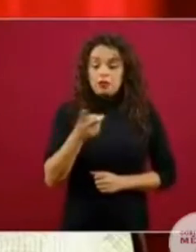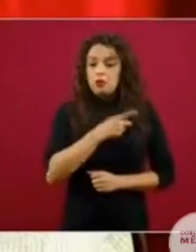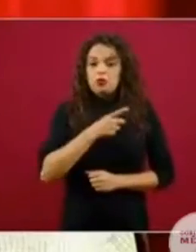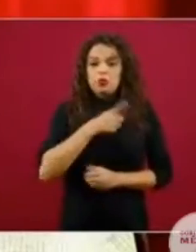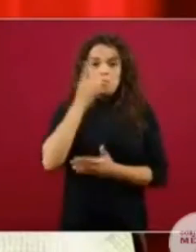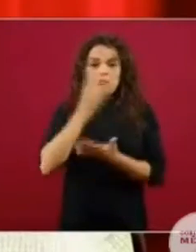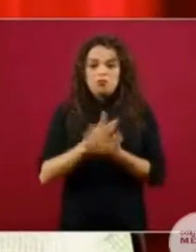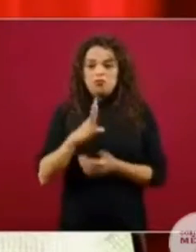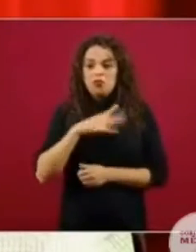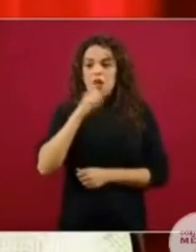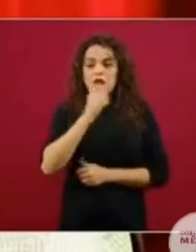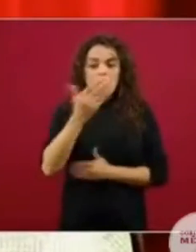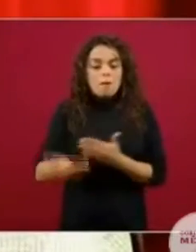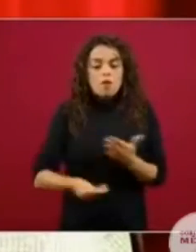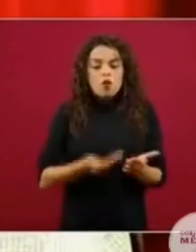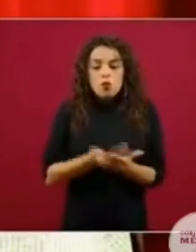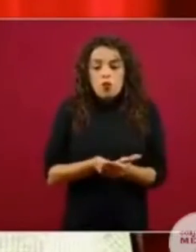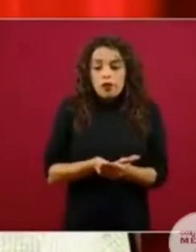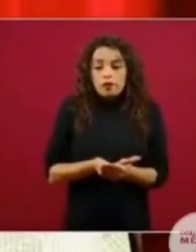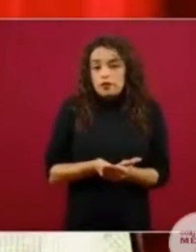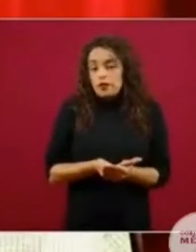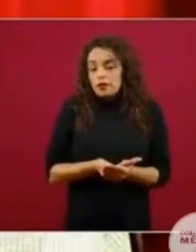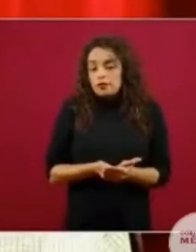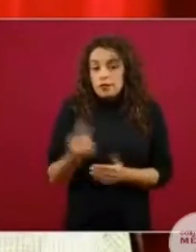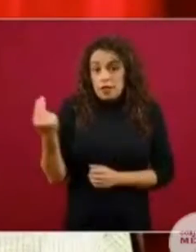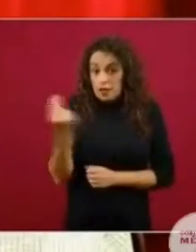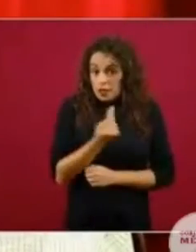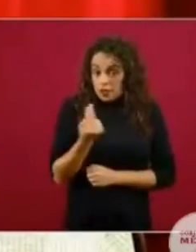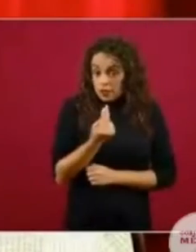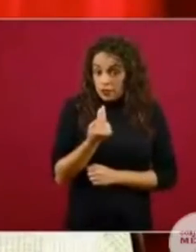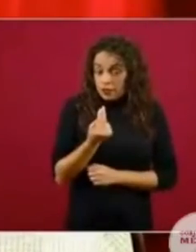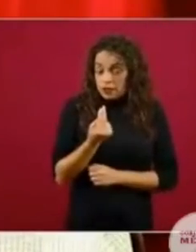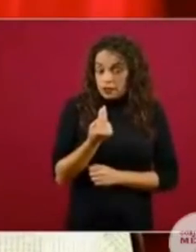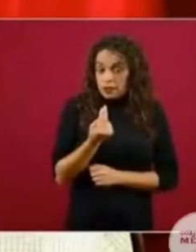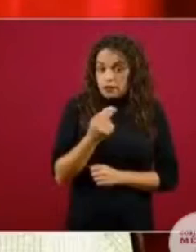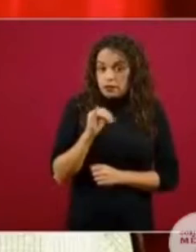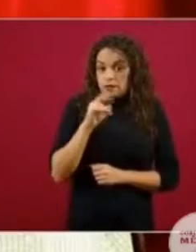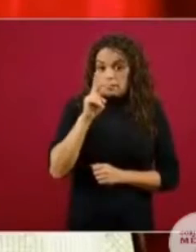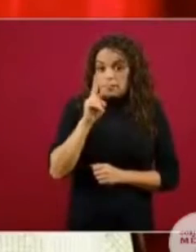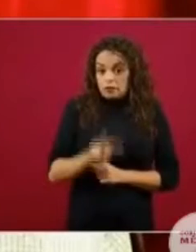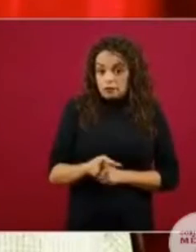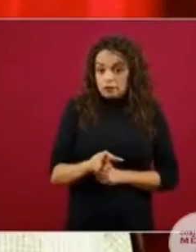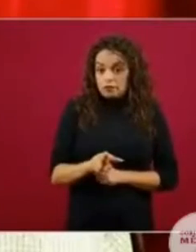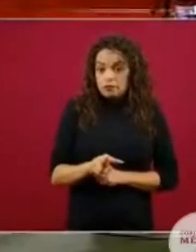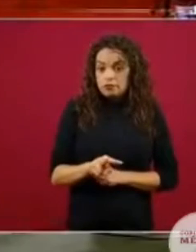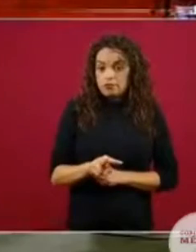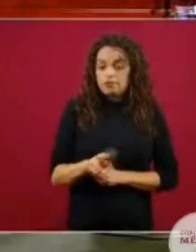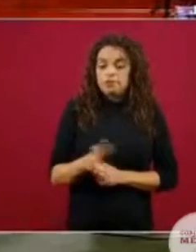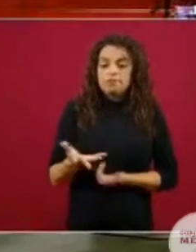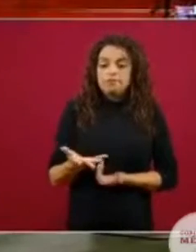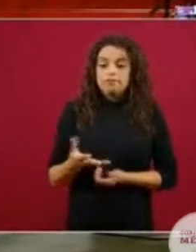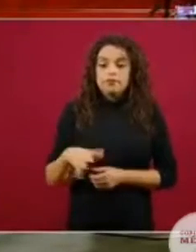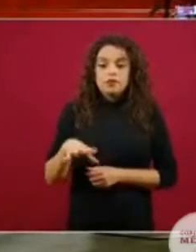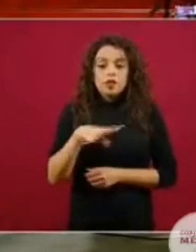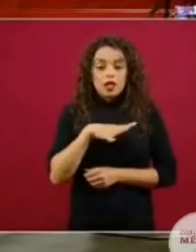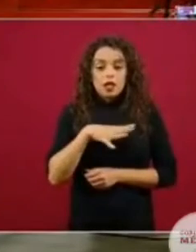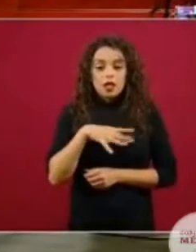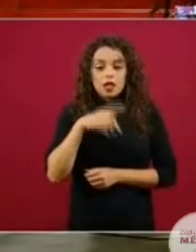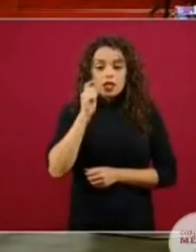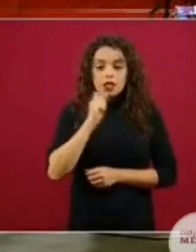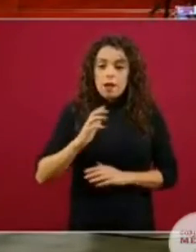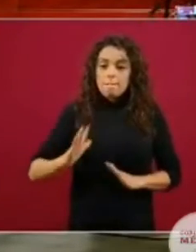en su momento va a ser que va a ser necesario tener una cuota que dé de